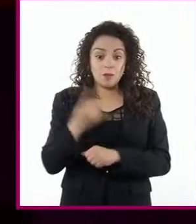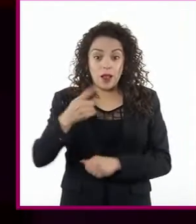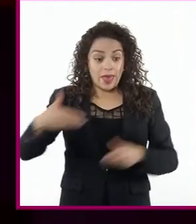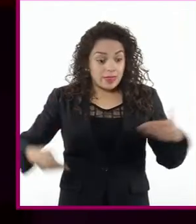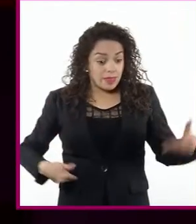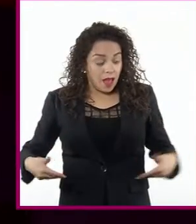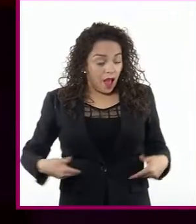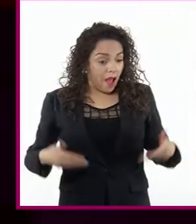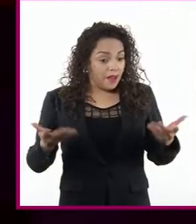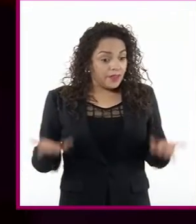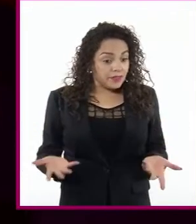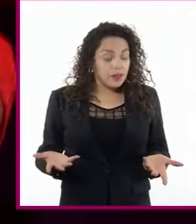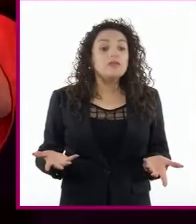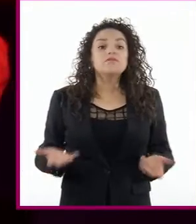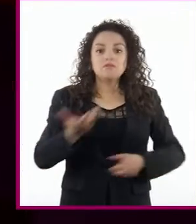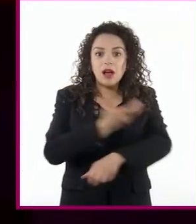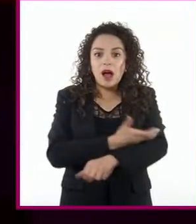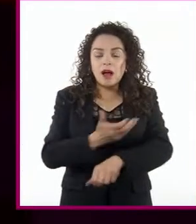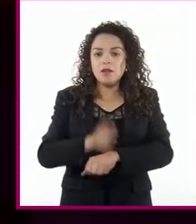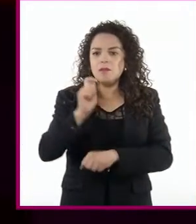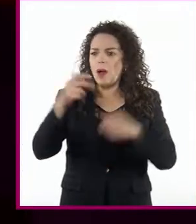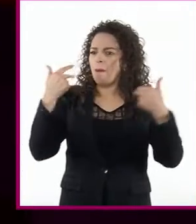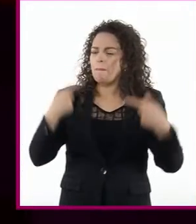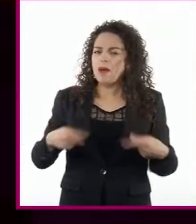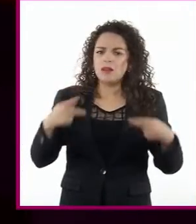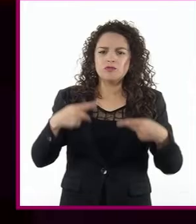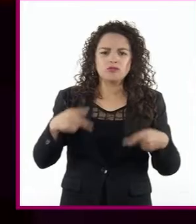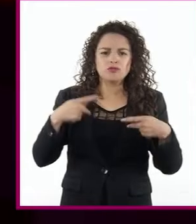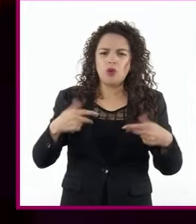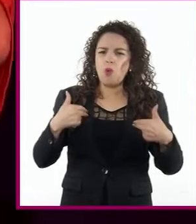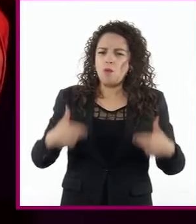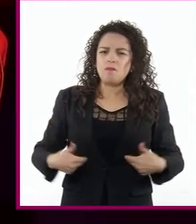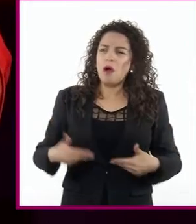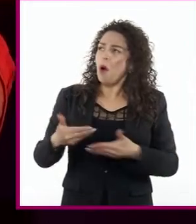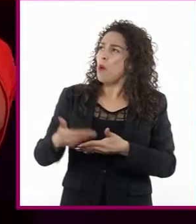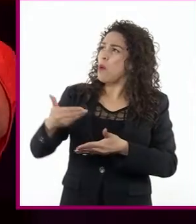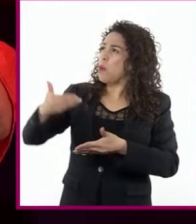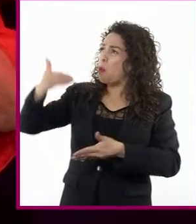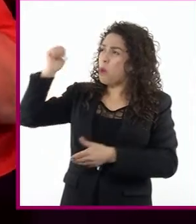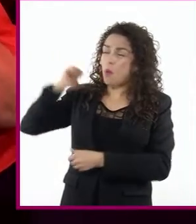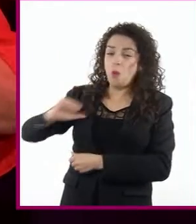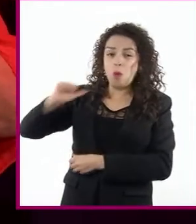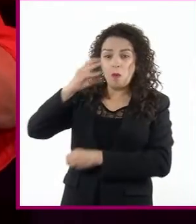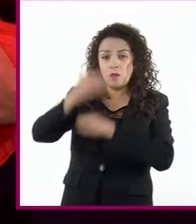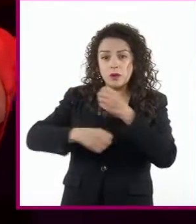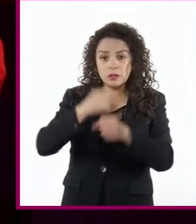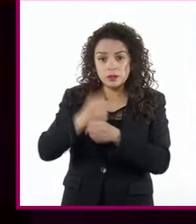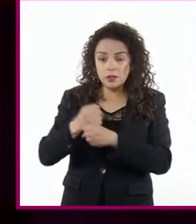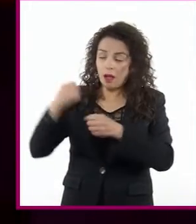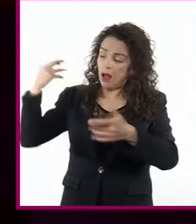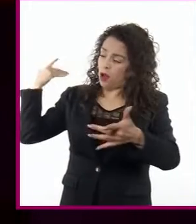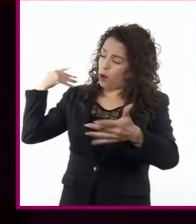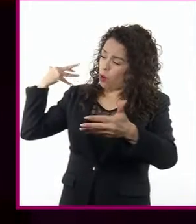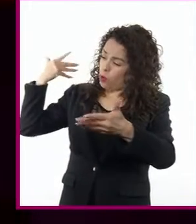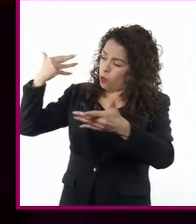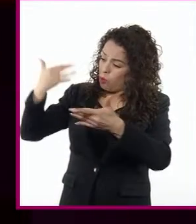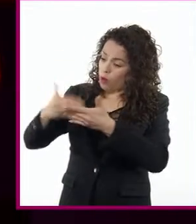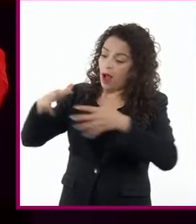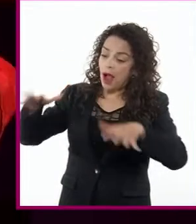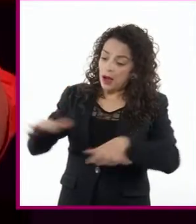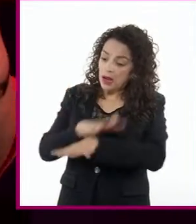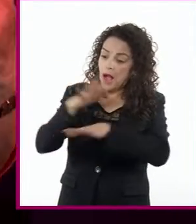ha acompañado a la humanidad desde tiempos muy antiguos y ha ido cambiando de acuerdo con las